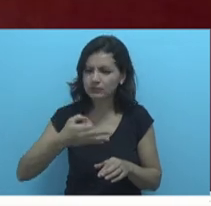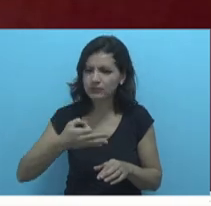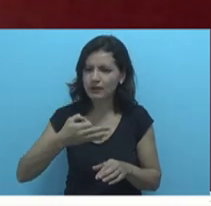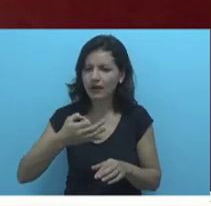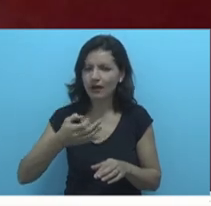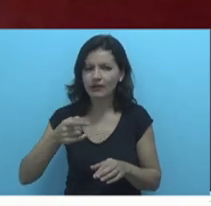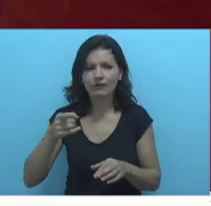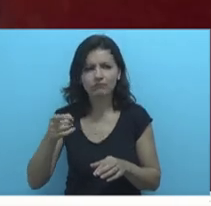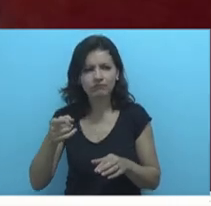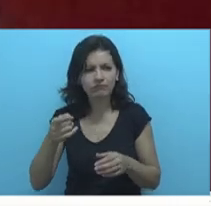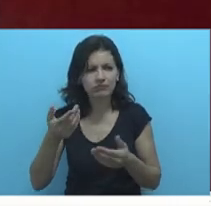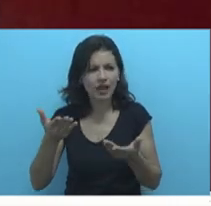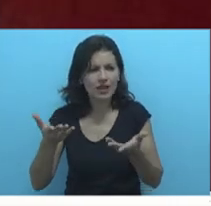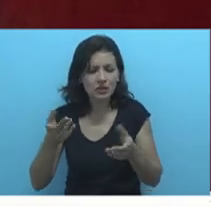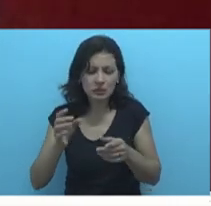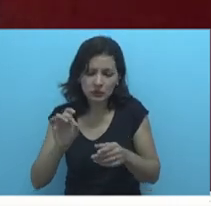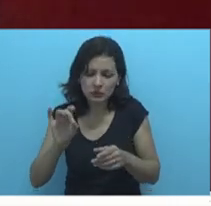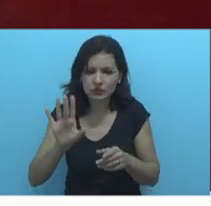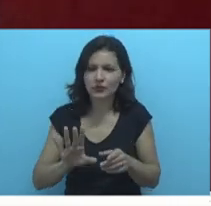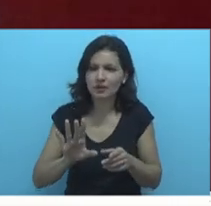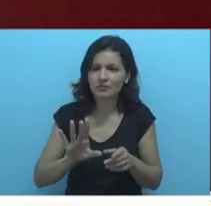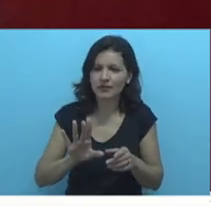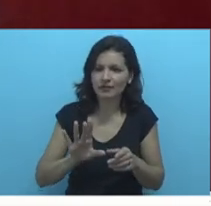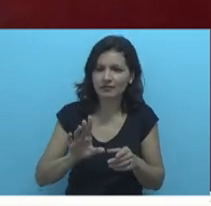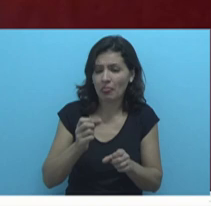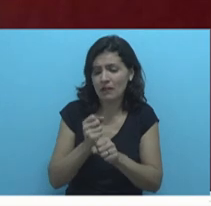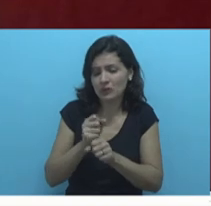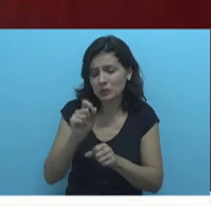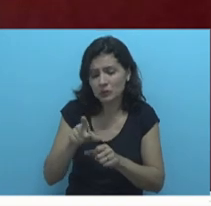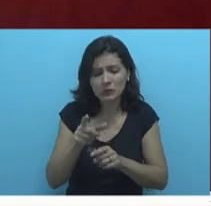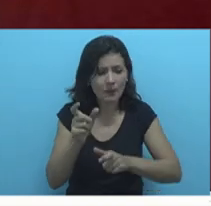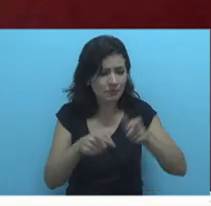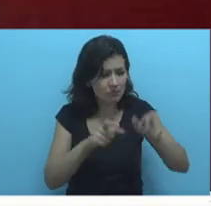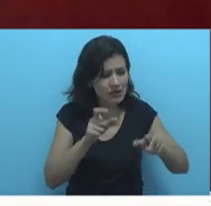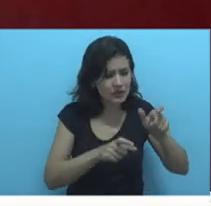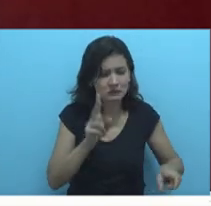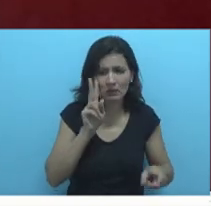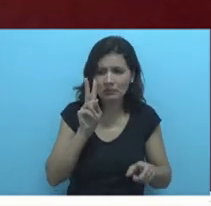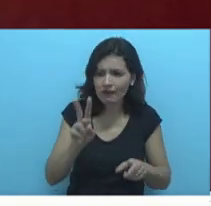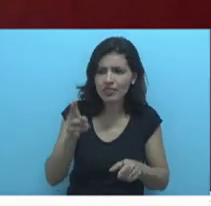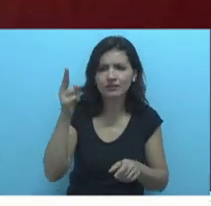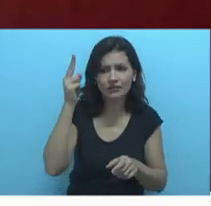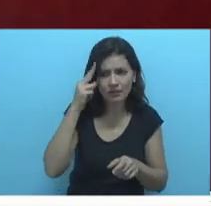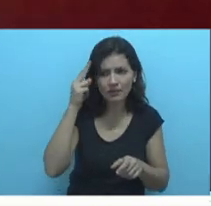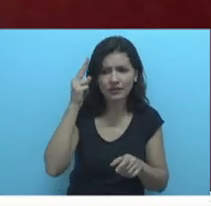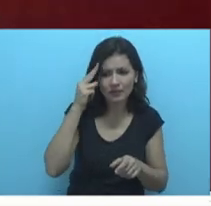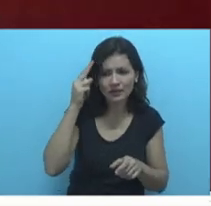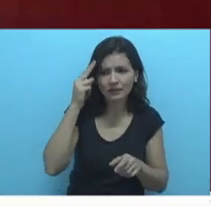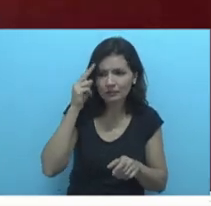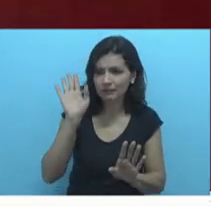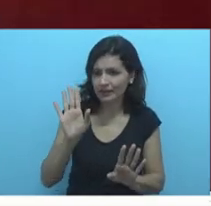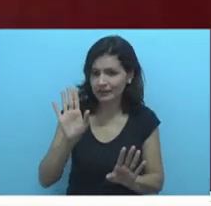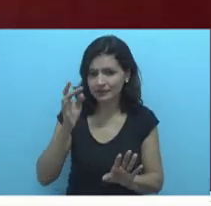respeto de tanta gente, también es un motivo de mucho orgullo. Él no vino de una carrera científica,